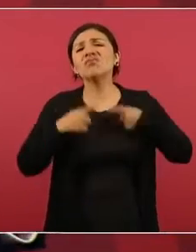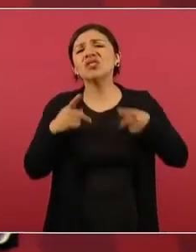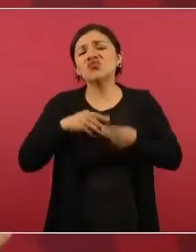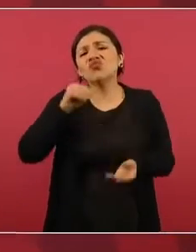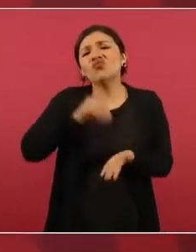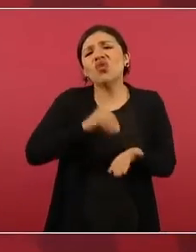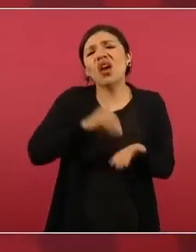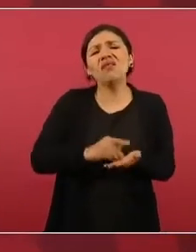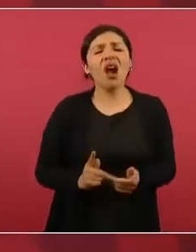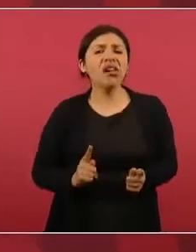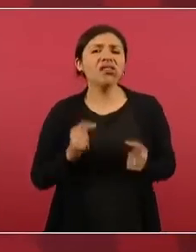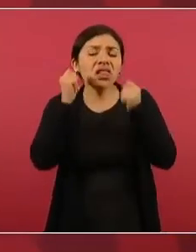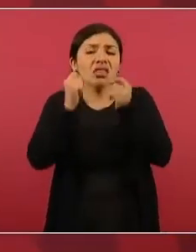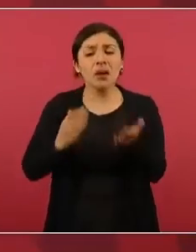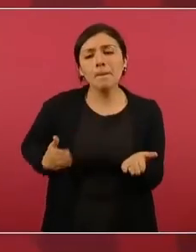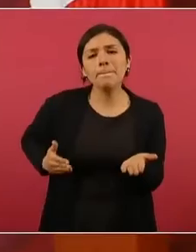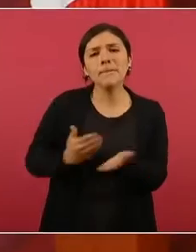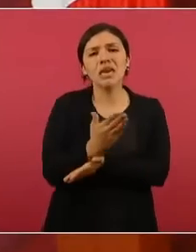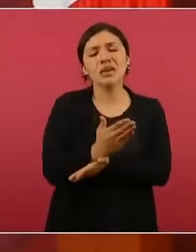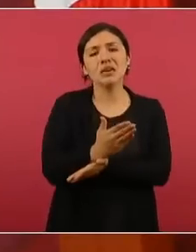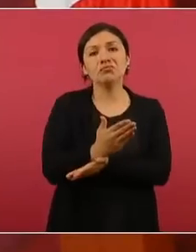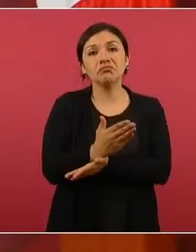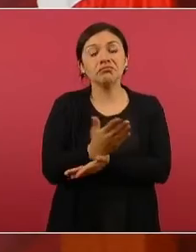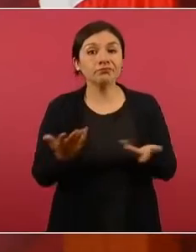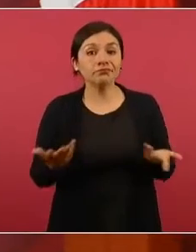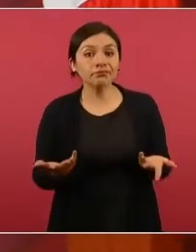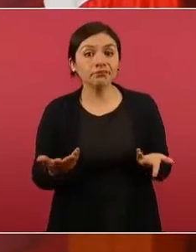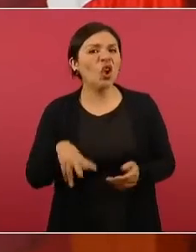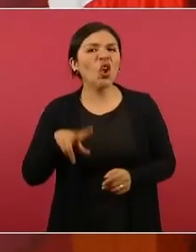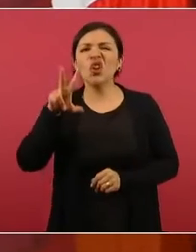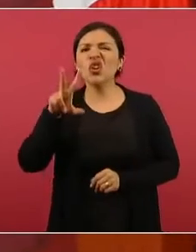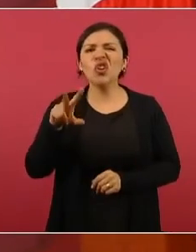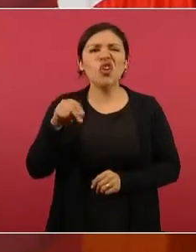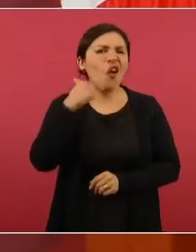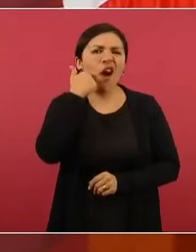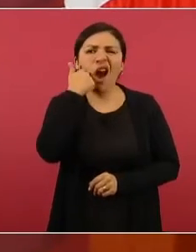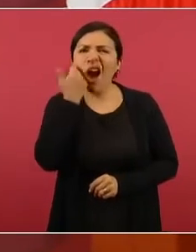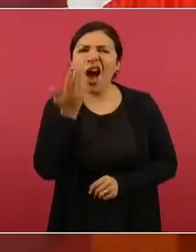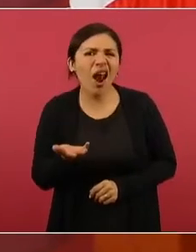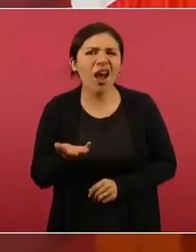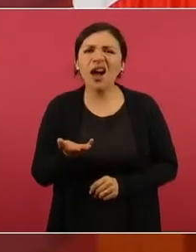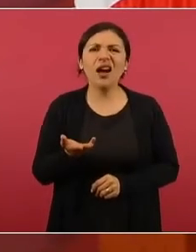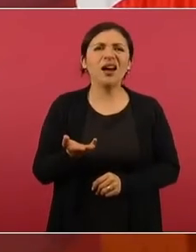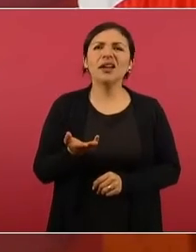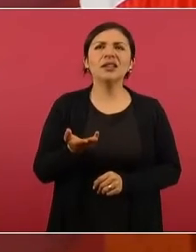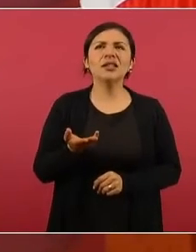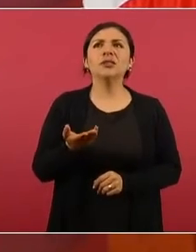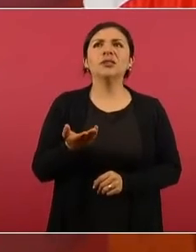y no quieren